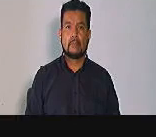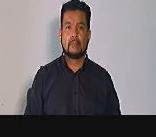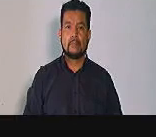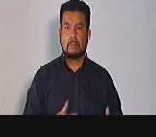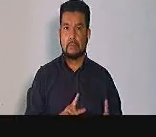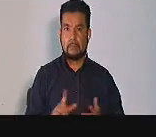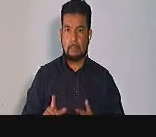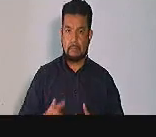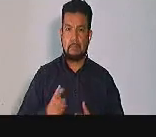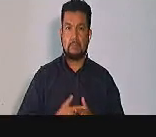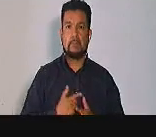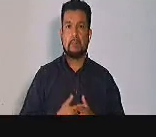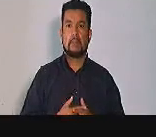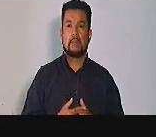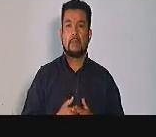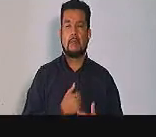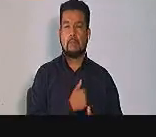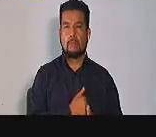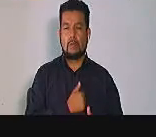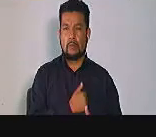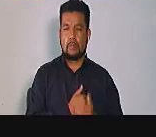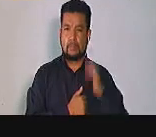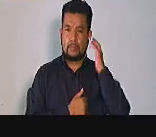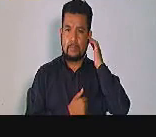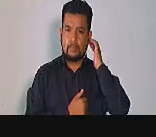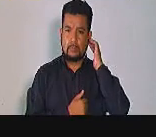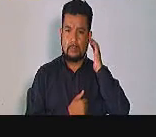Listo, entonces, para que por favor